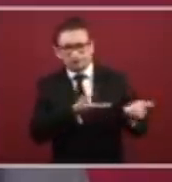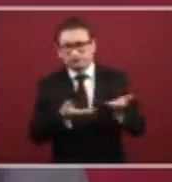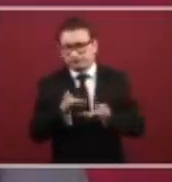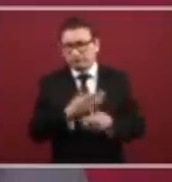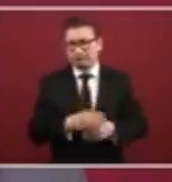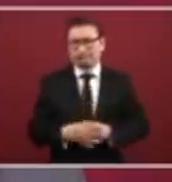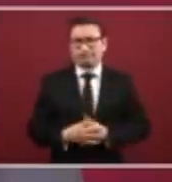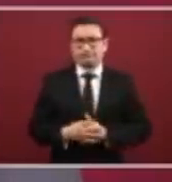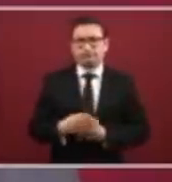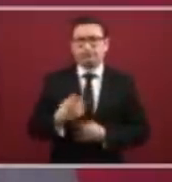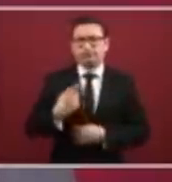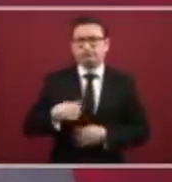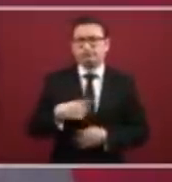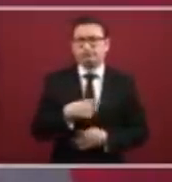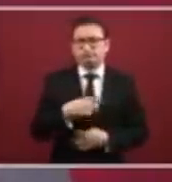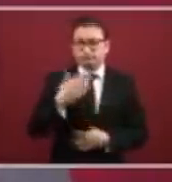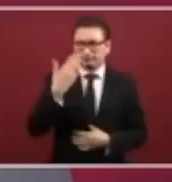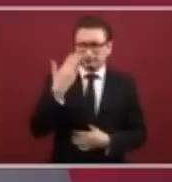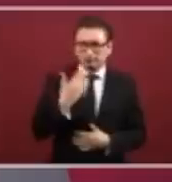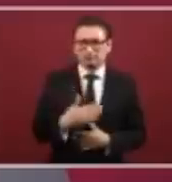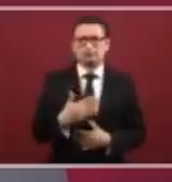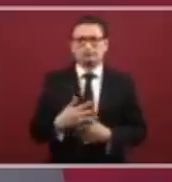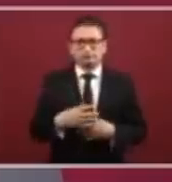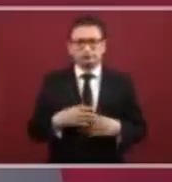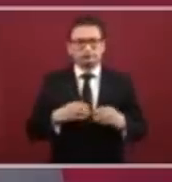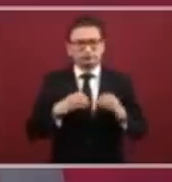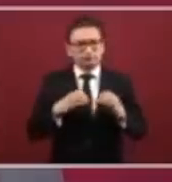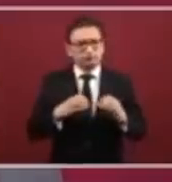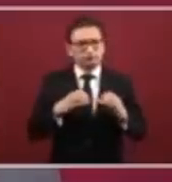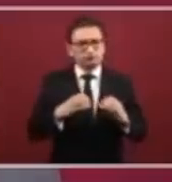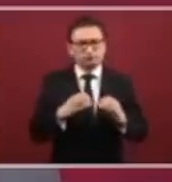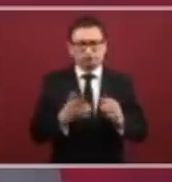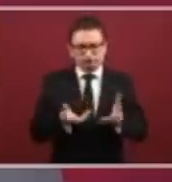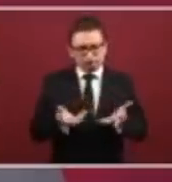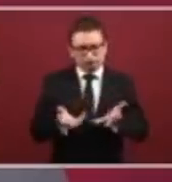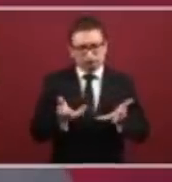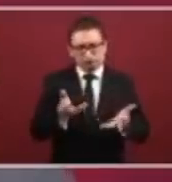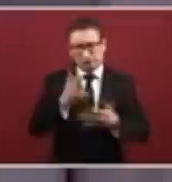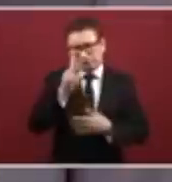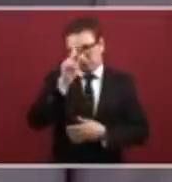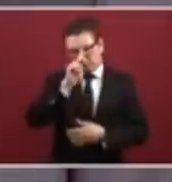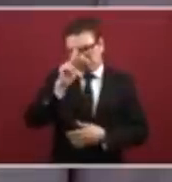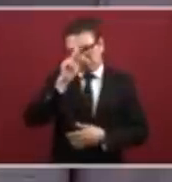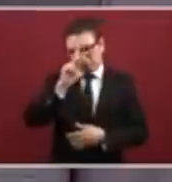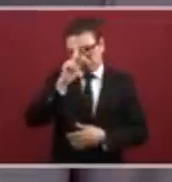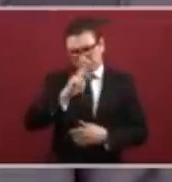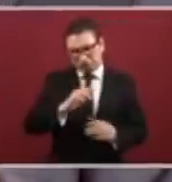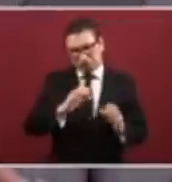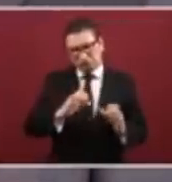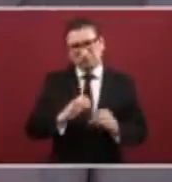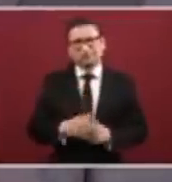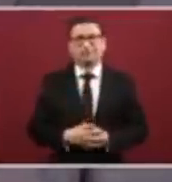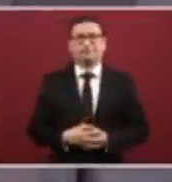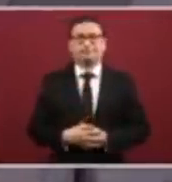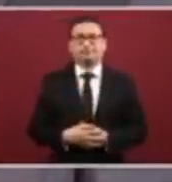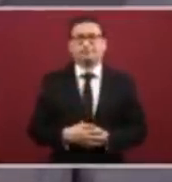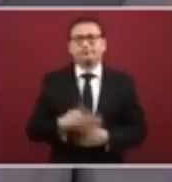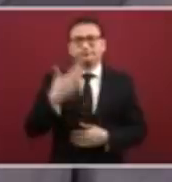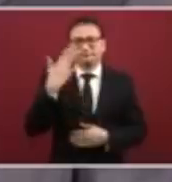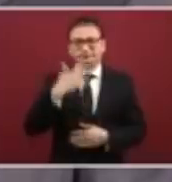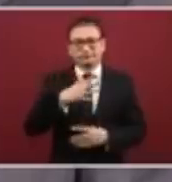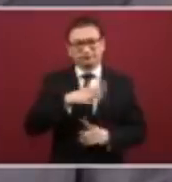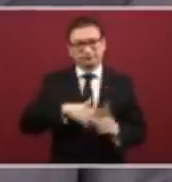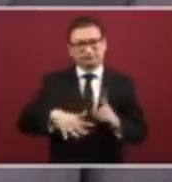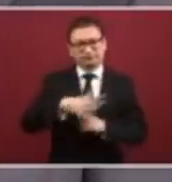Estamos actuando con mucho cuidado, con mucha prudencia. Hay circunstancias